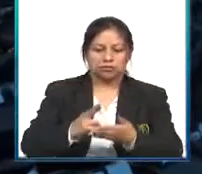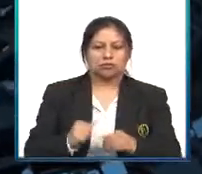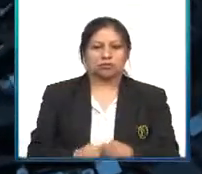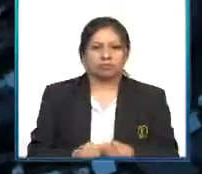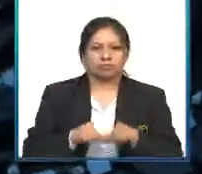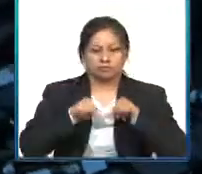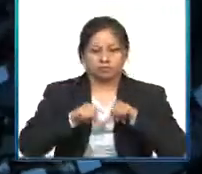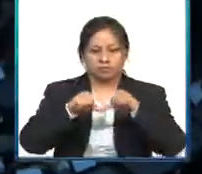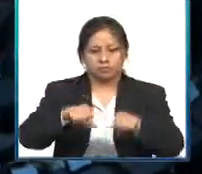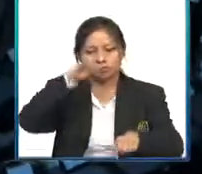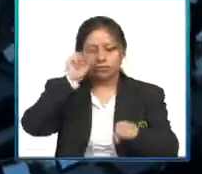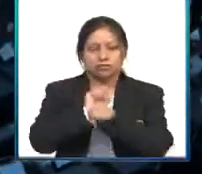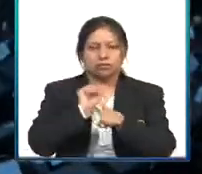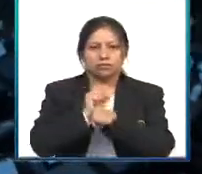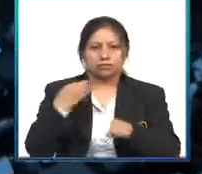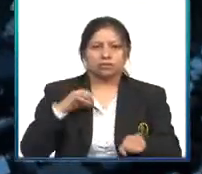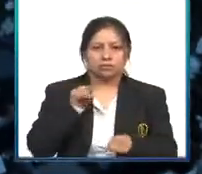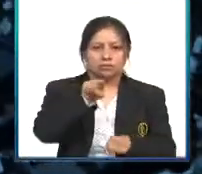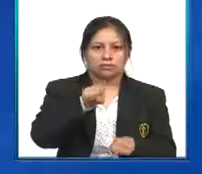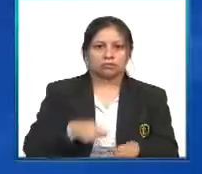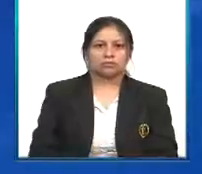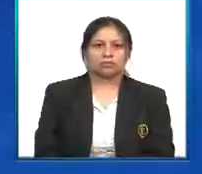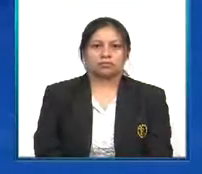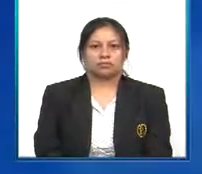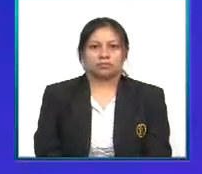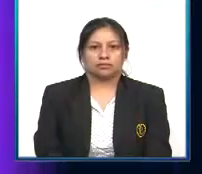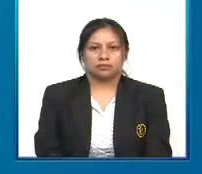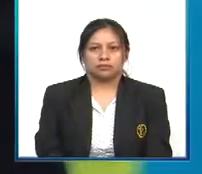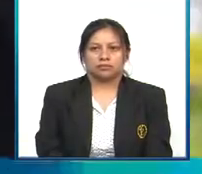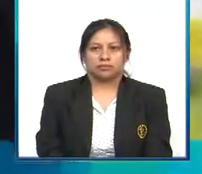República sigue trabajando para usted.